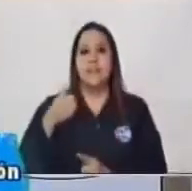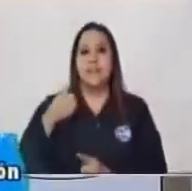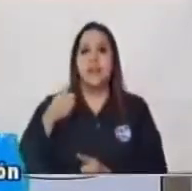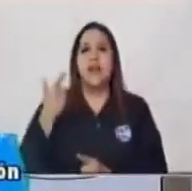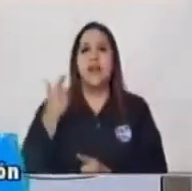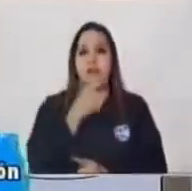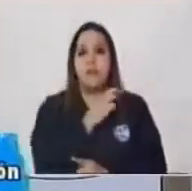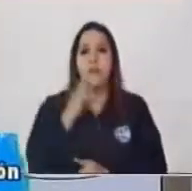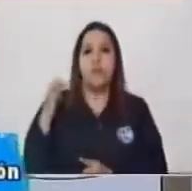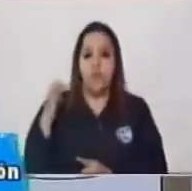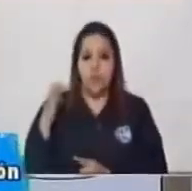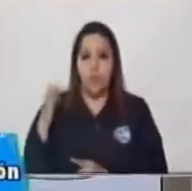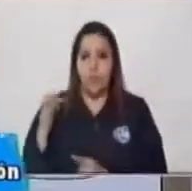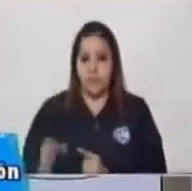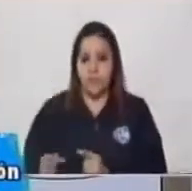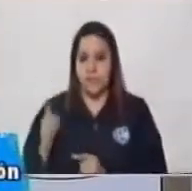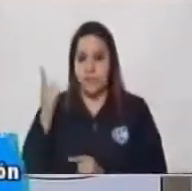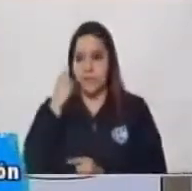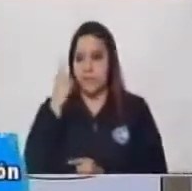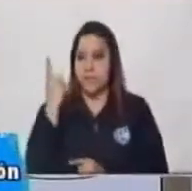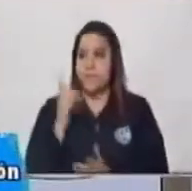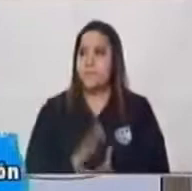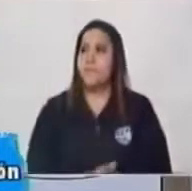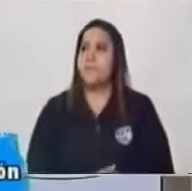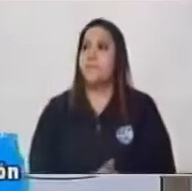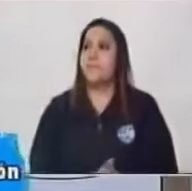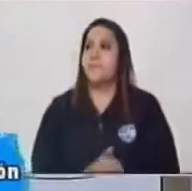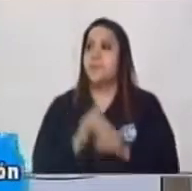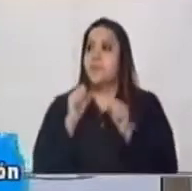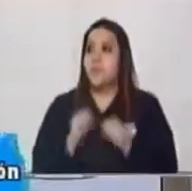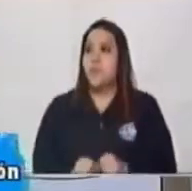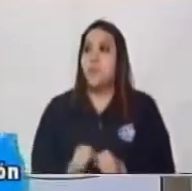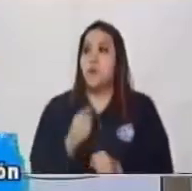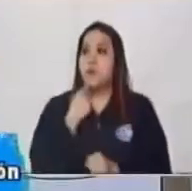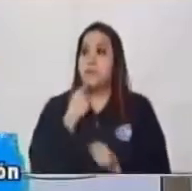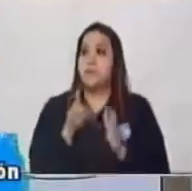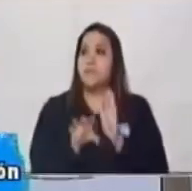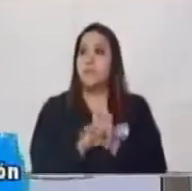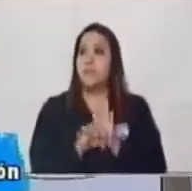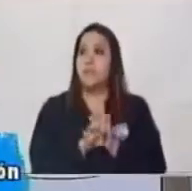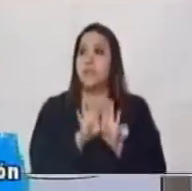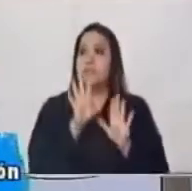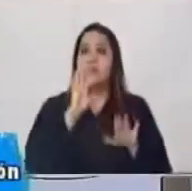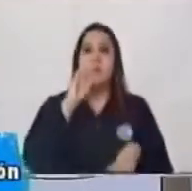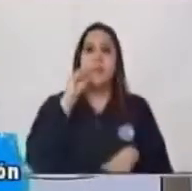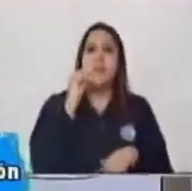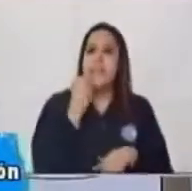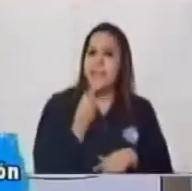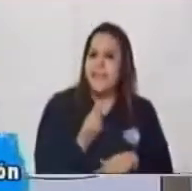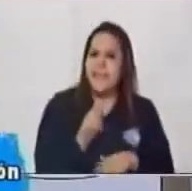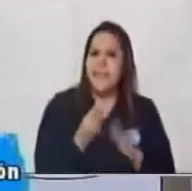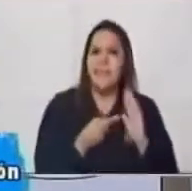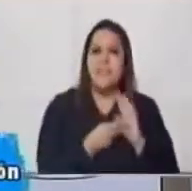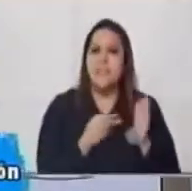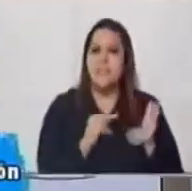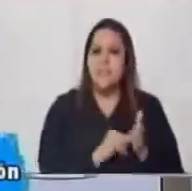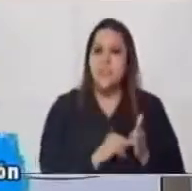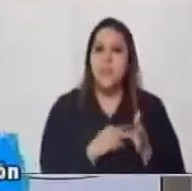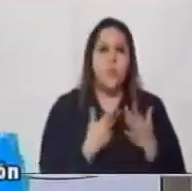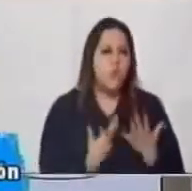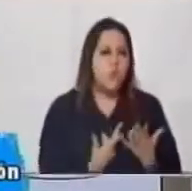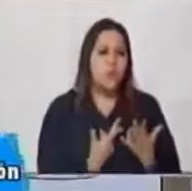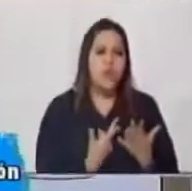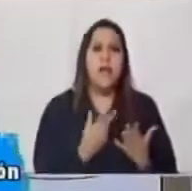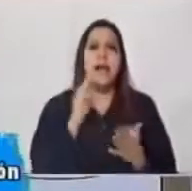pronombres. Entonces vamos a ver. Puedo decir ¿qué es lo que? ¿Qué es lo que atrapó el